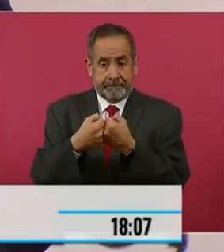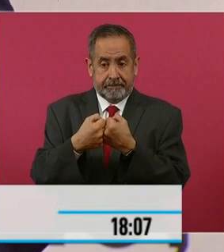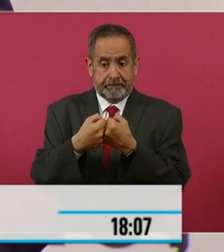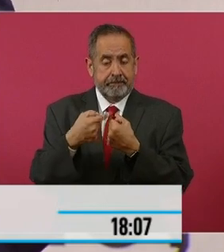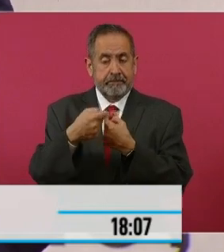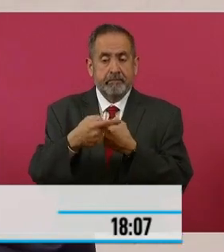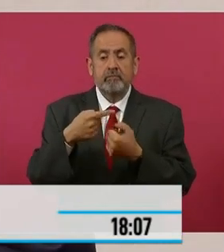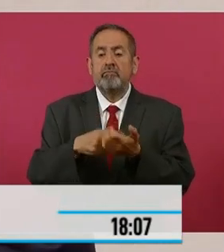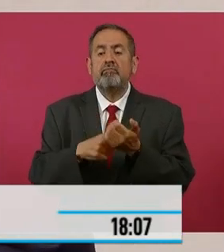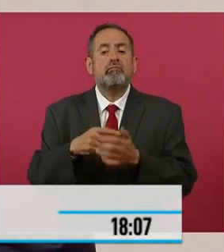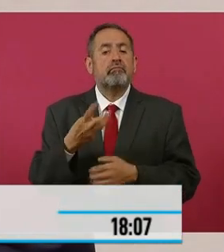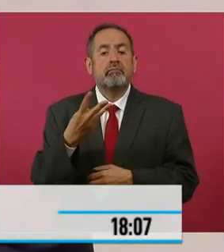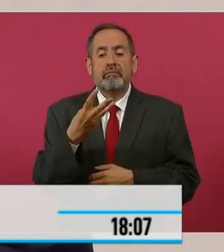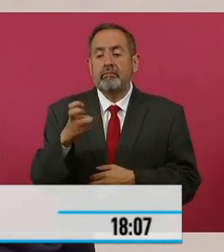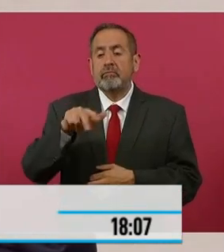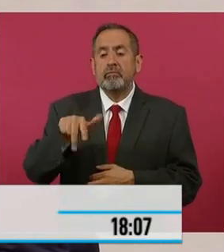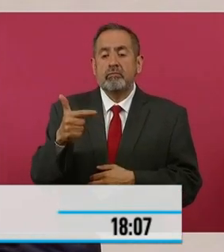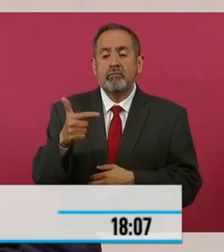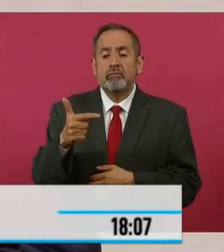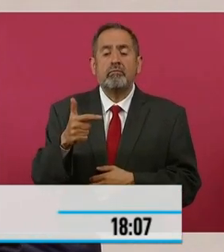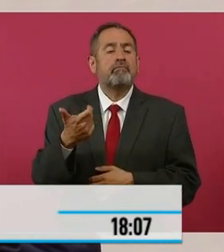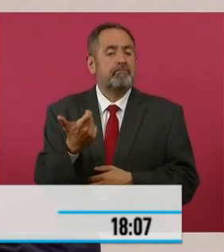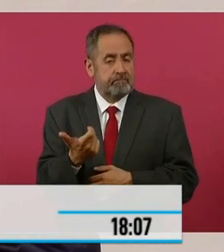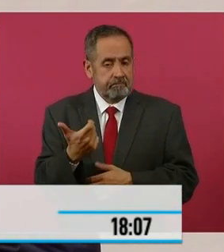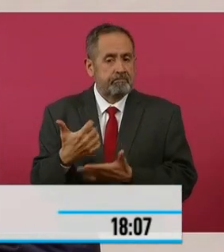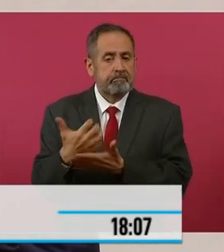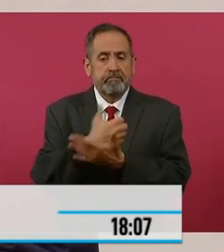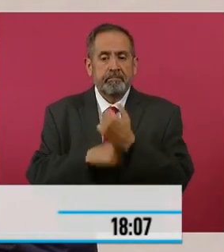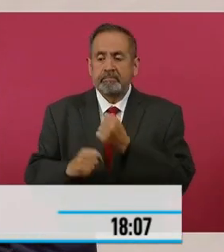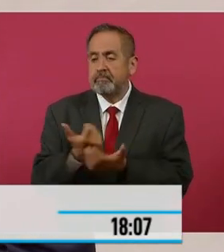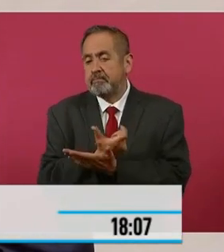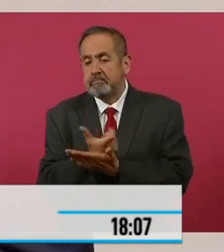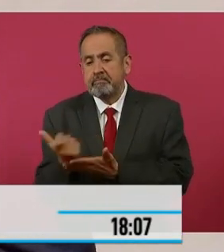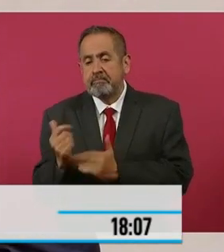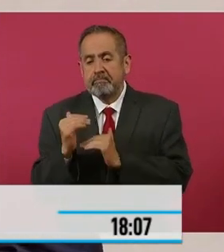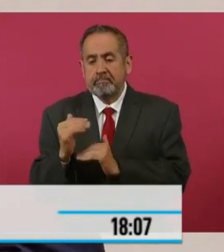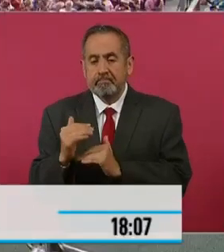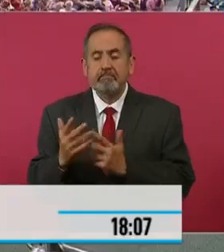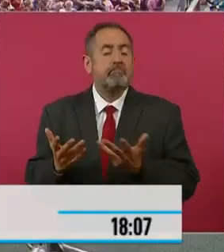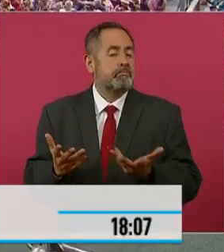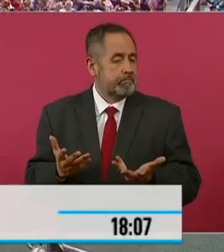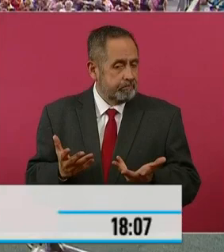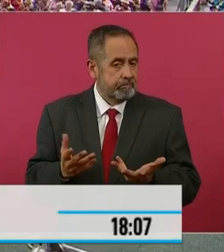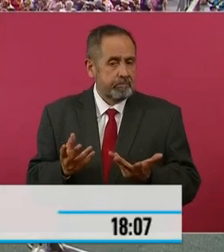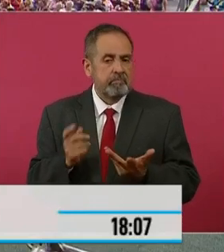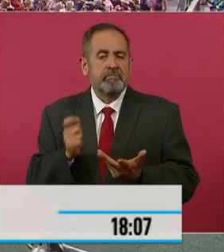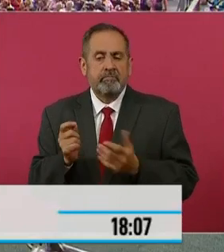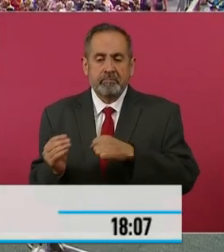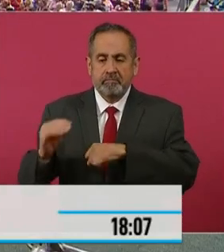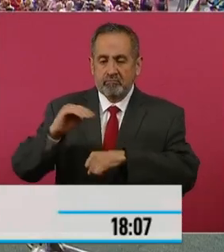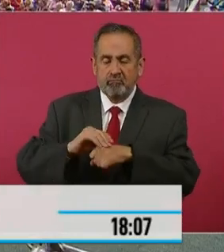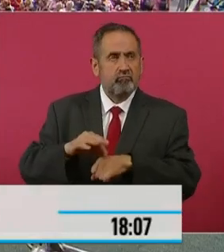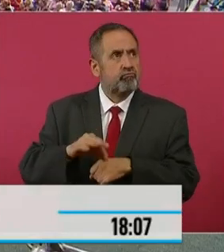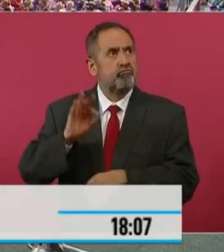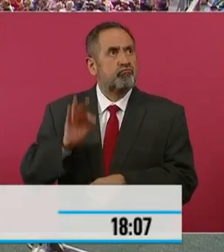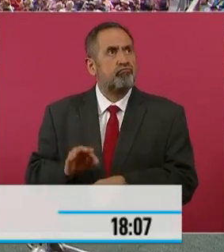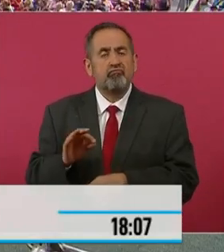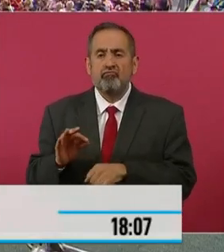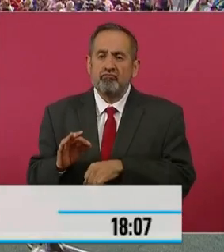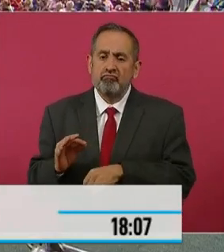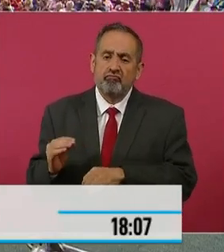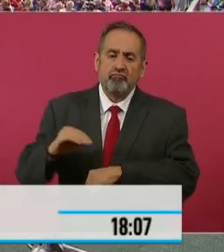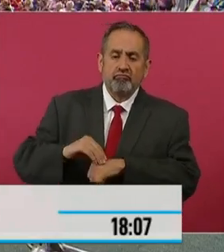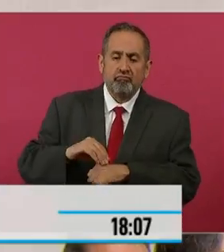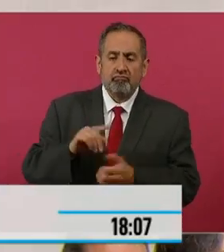de 312 pesos. Es decir, un aumento en términos reales